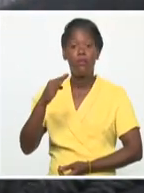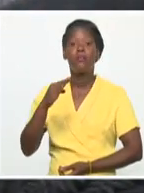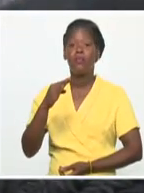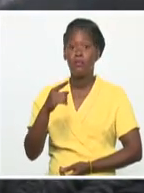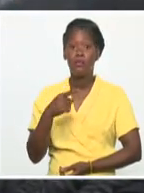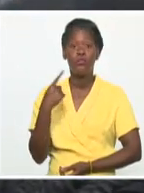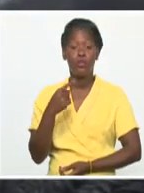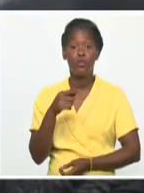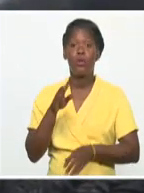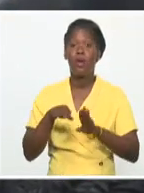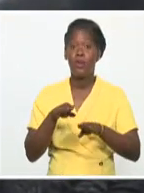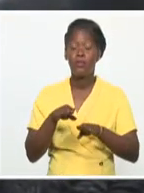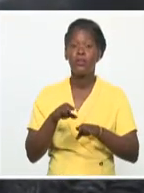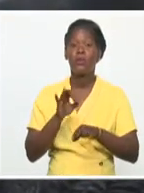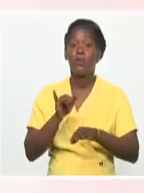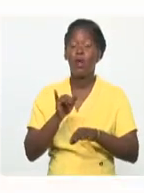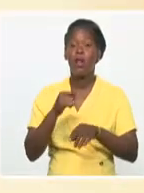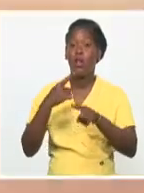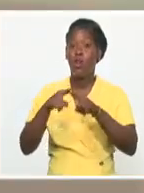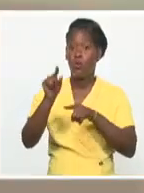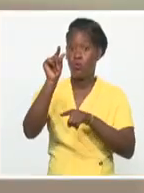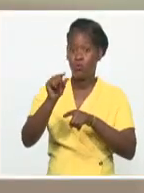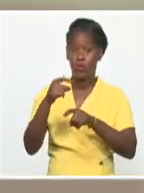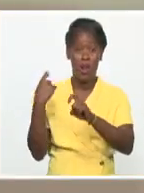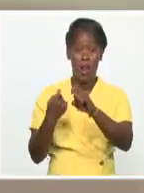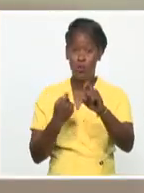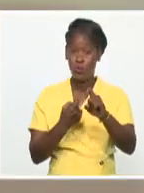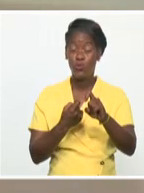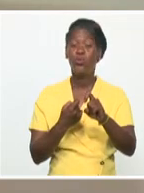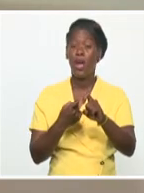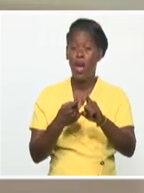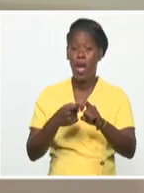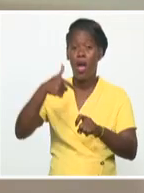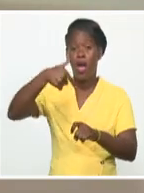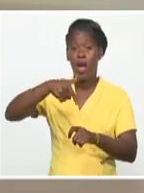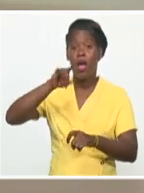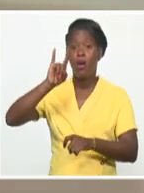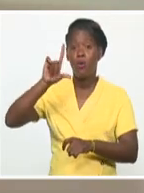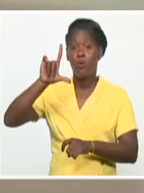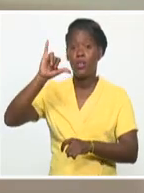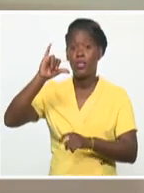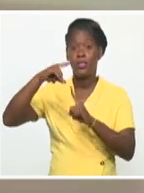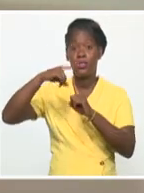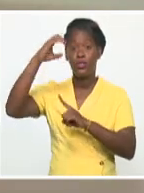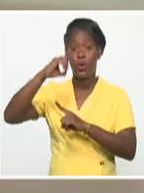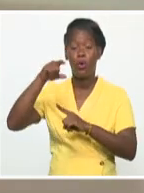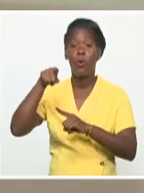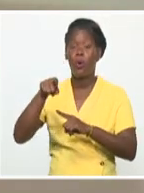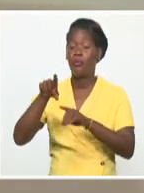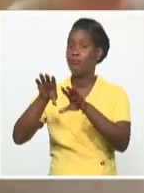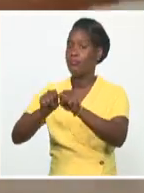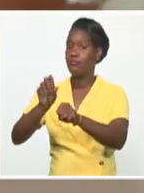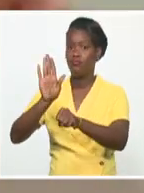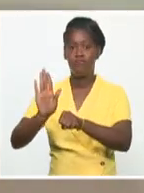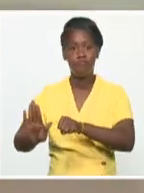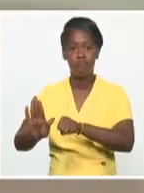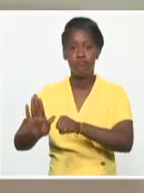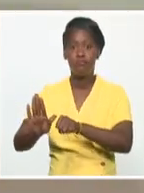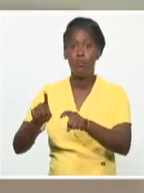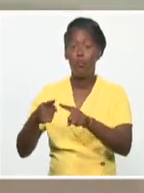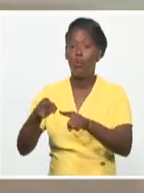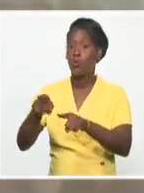combates a público día cuando el combate de el uvero toma está muy